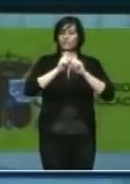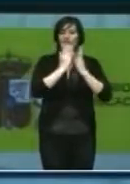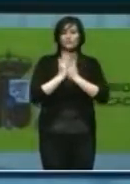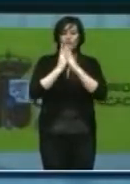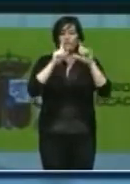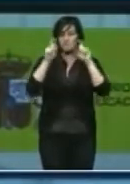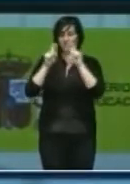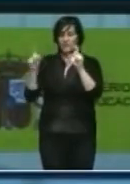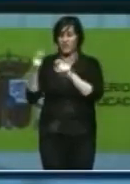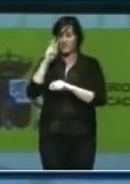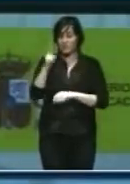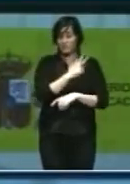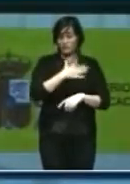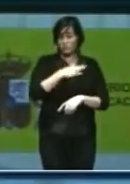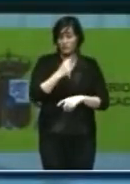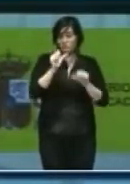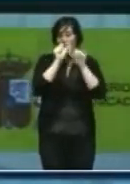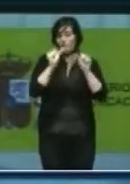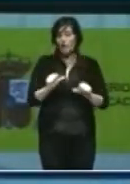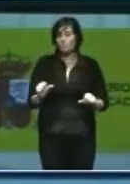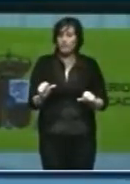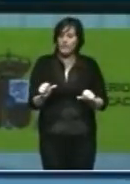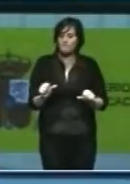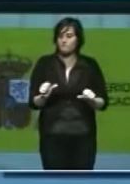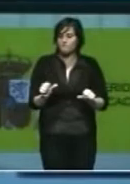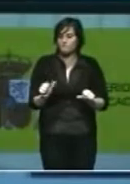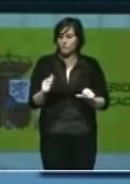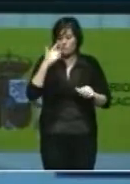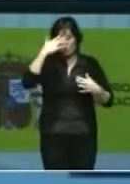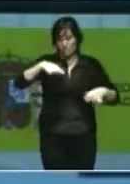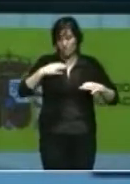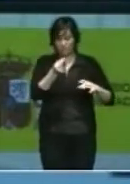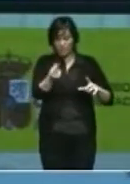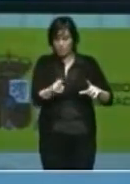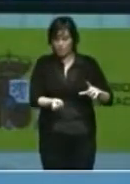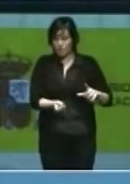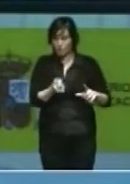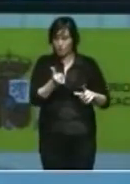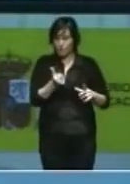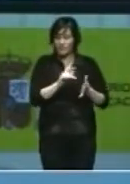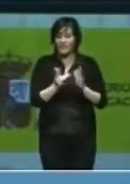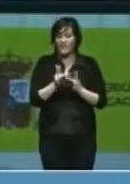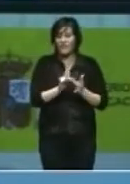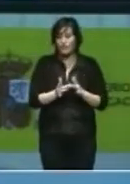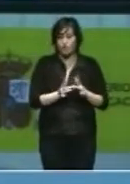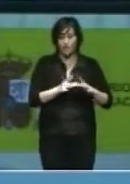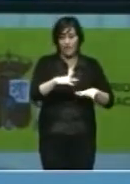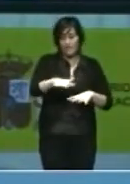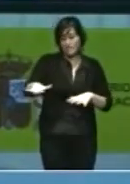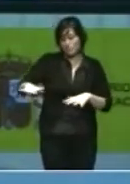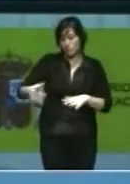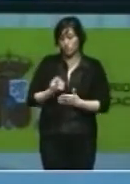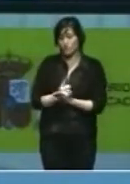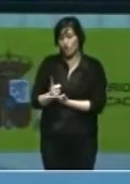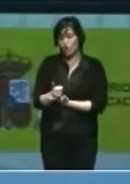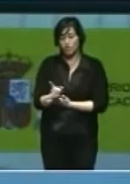que también, ya veis un poco en esta forma incluso ingenua de grafiar la relación entre los espacios de